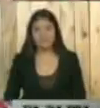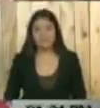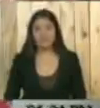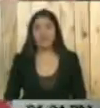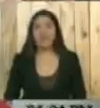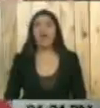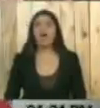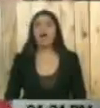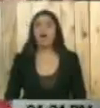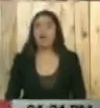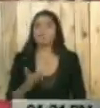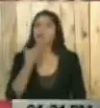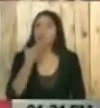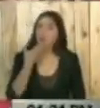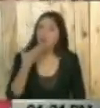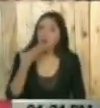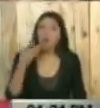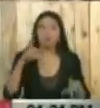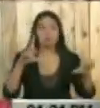Ay, se ve mejor, ¿ves?